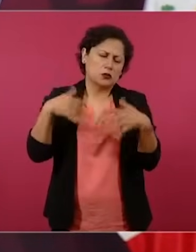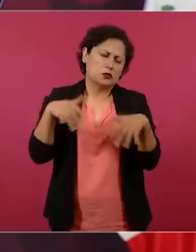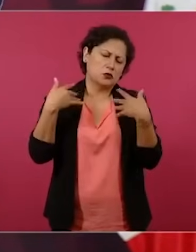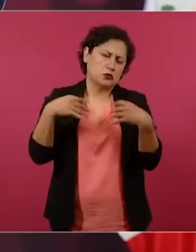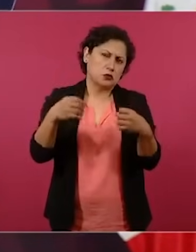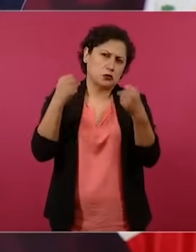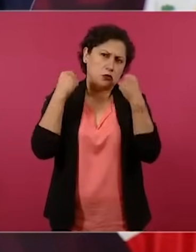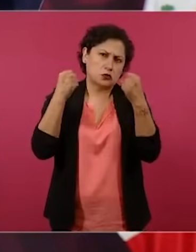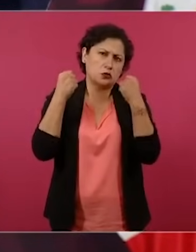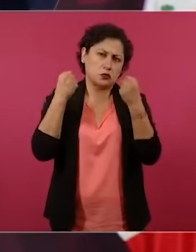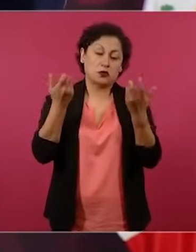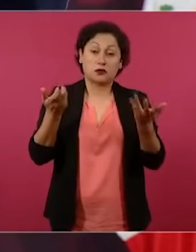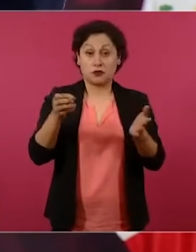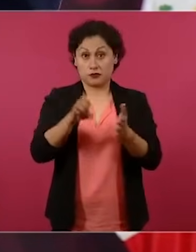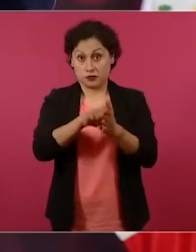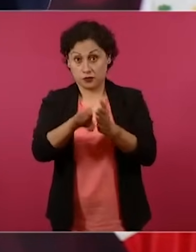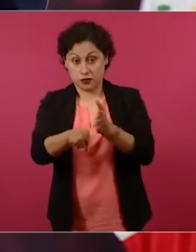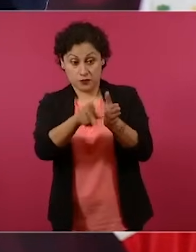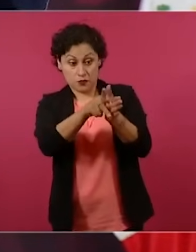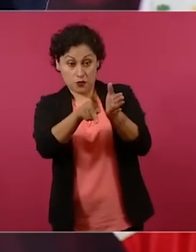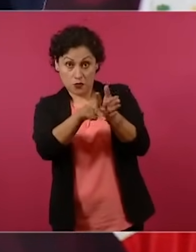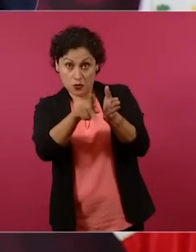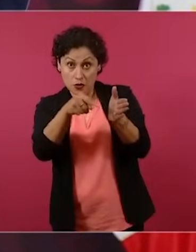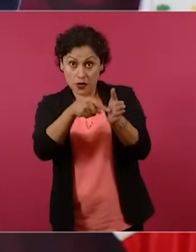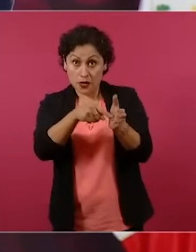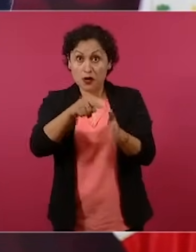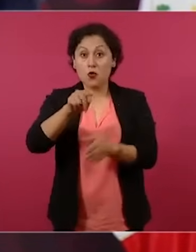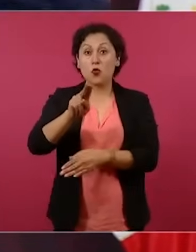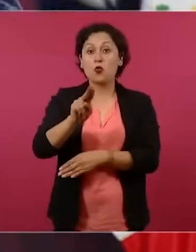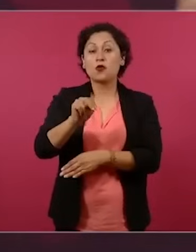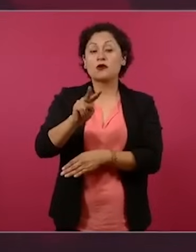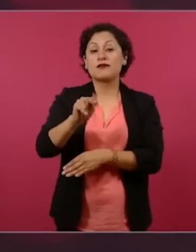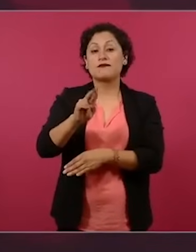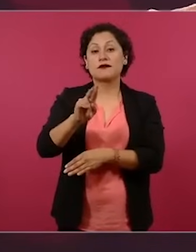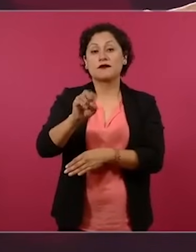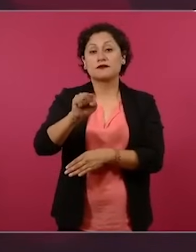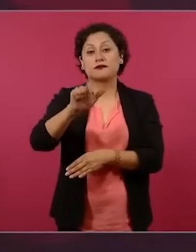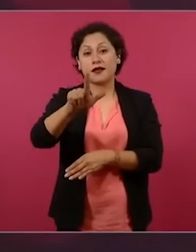de mi amigo Ilio Ortiz por completo.